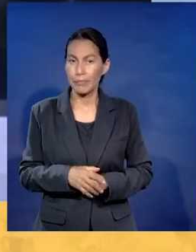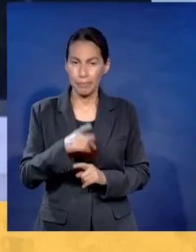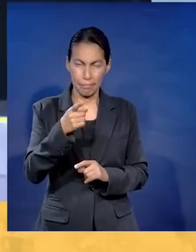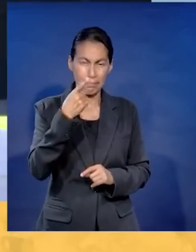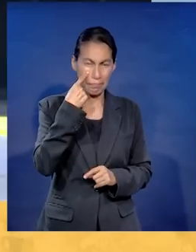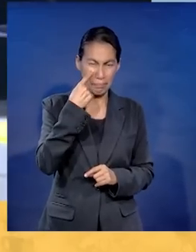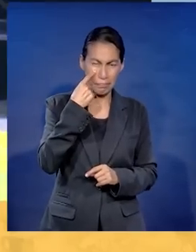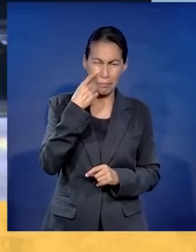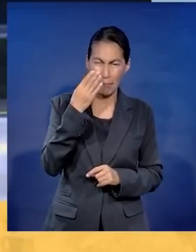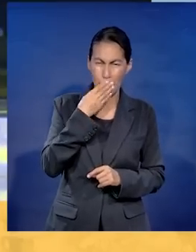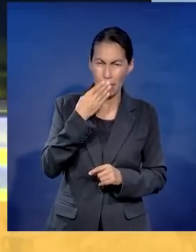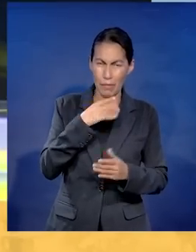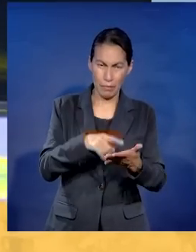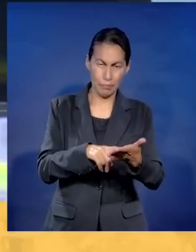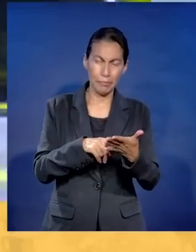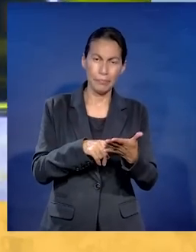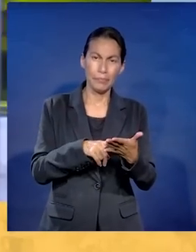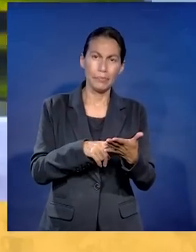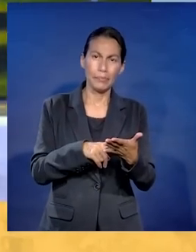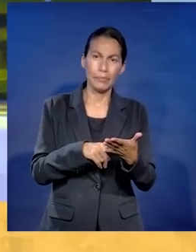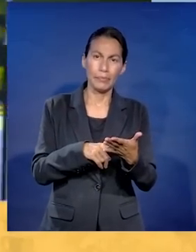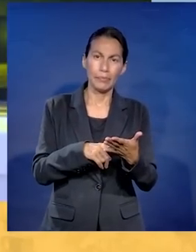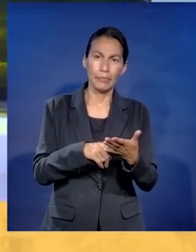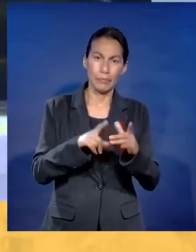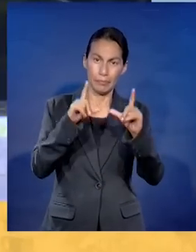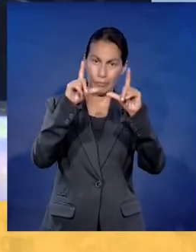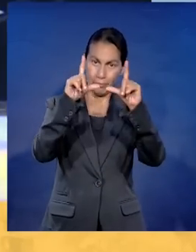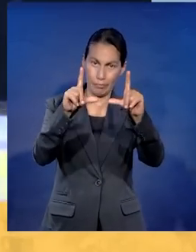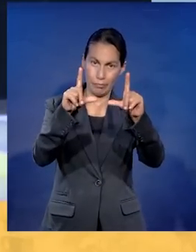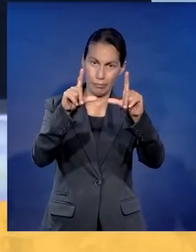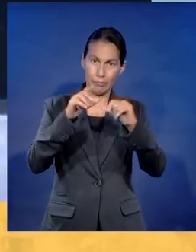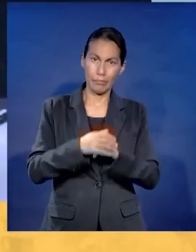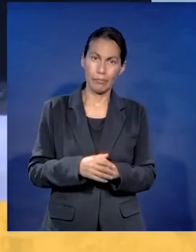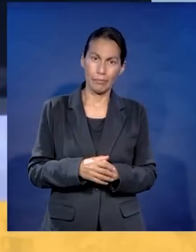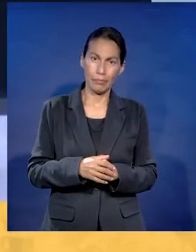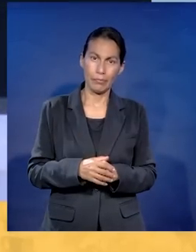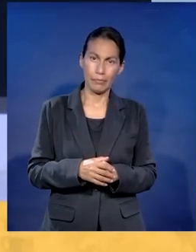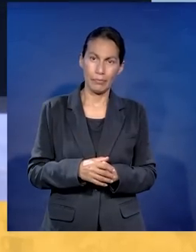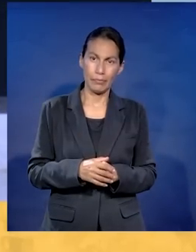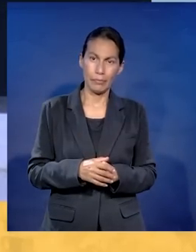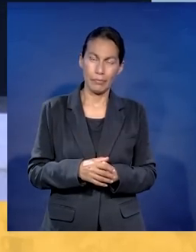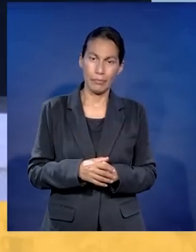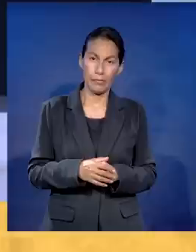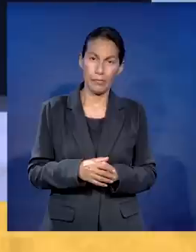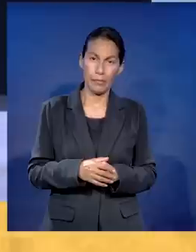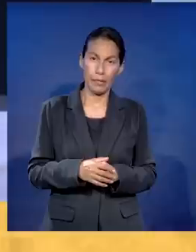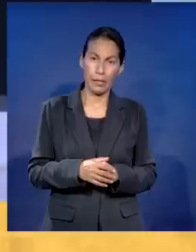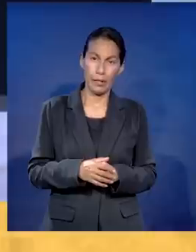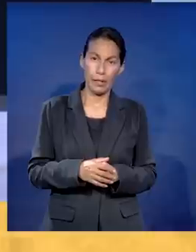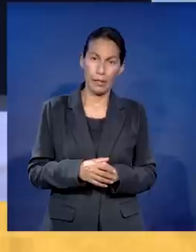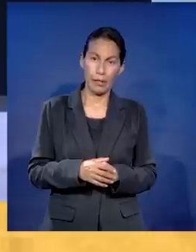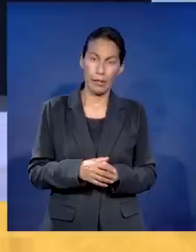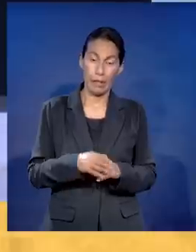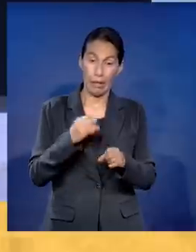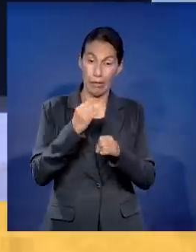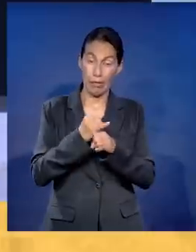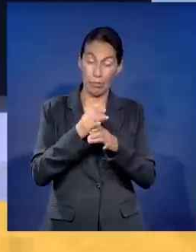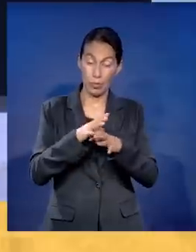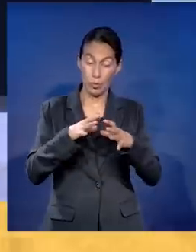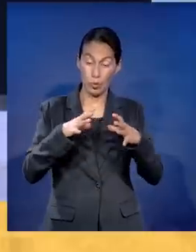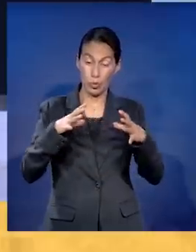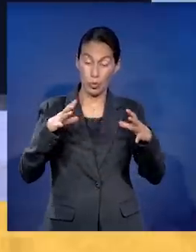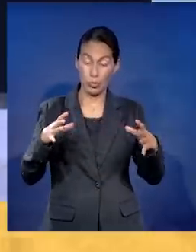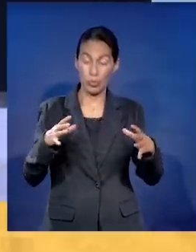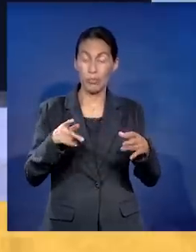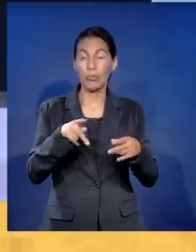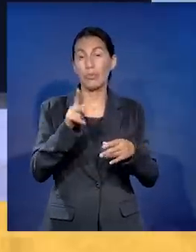usted esté muy despierto vamos a ir rápido a varios textos los vamos a poner en pantalla no va a haber tiempo quizá que los busque porque la información está